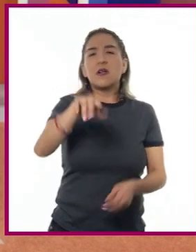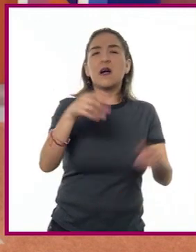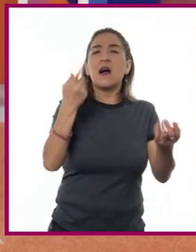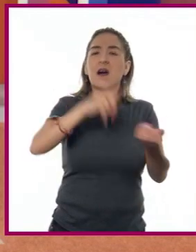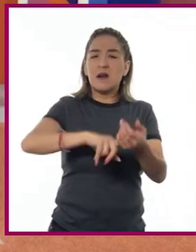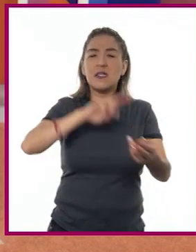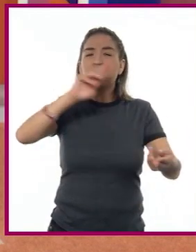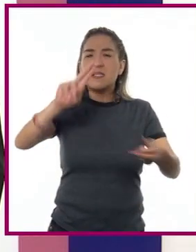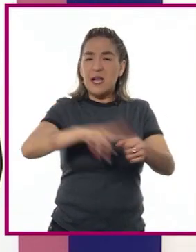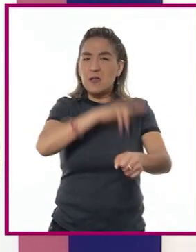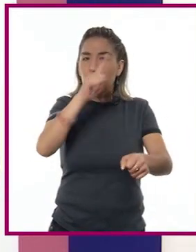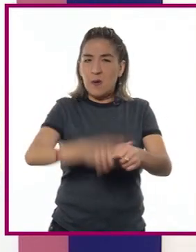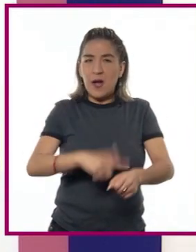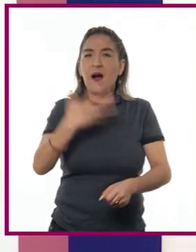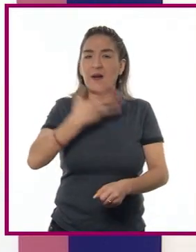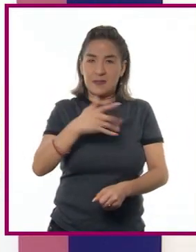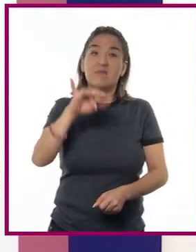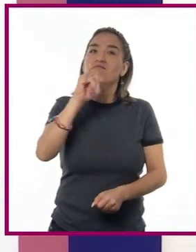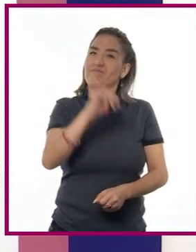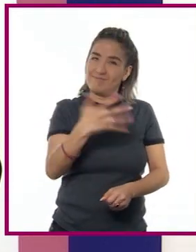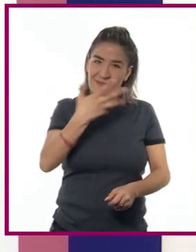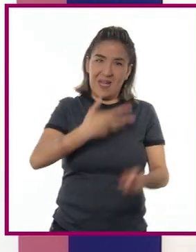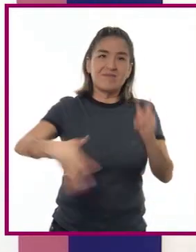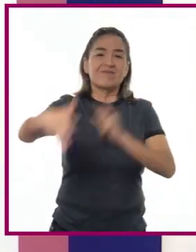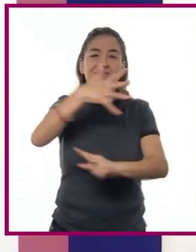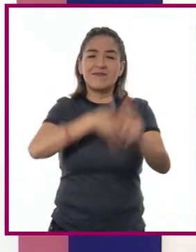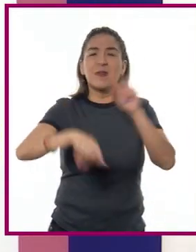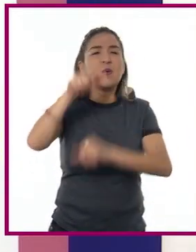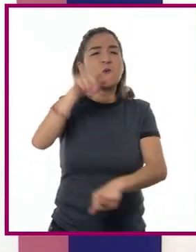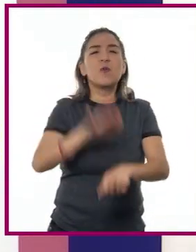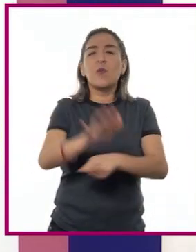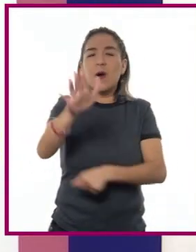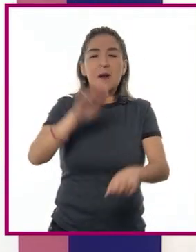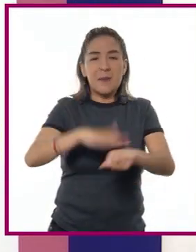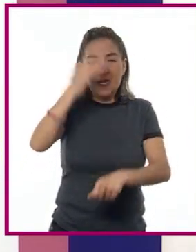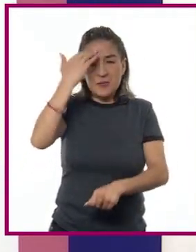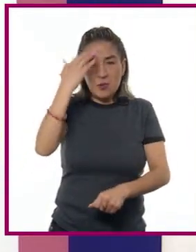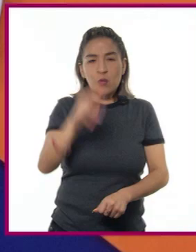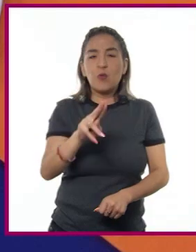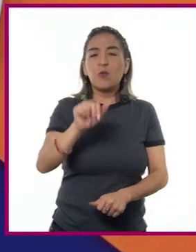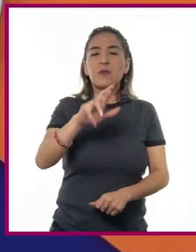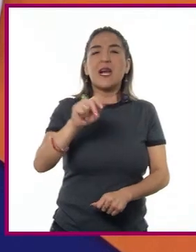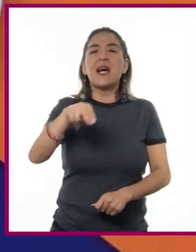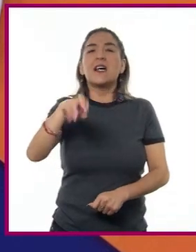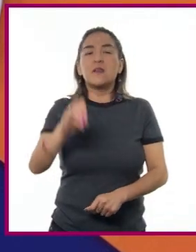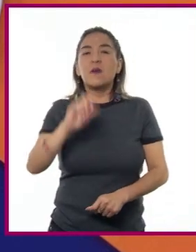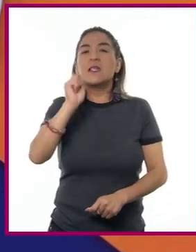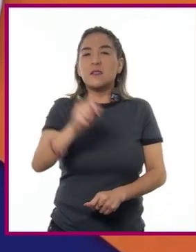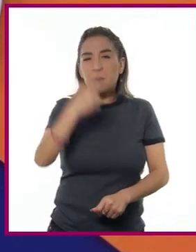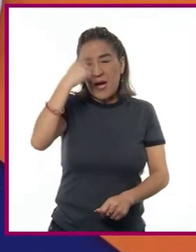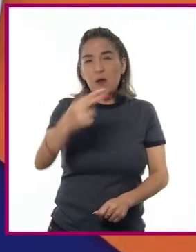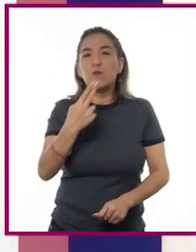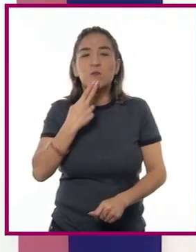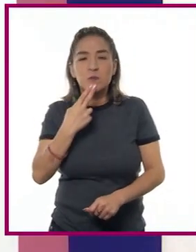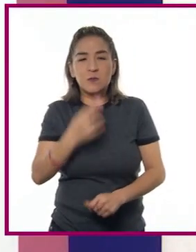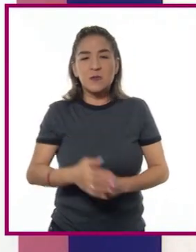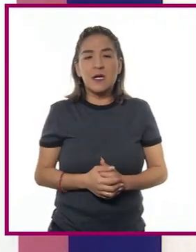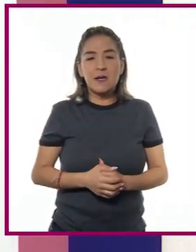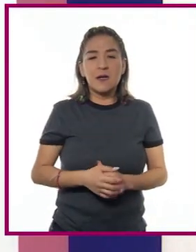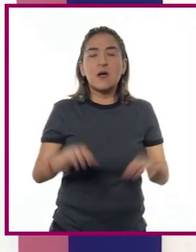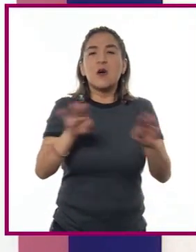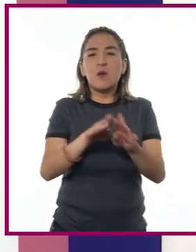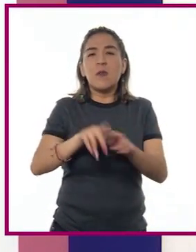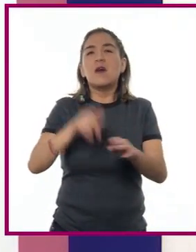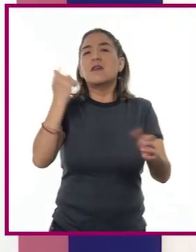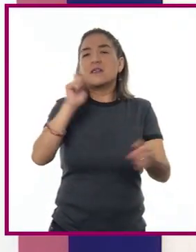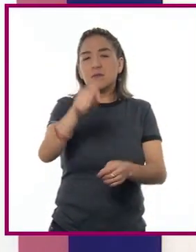naturaleza? Sí, tenemos elementos radioactivos en la naturaleza. El más conocido quizás es el uranio, con el que se utiliza para hacer los reactores